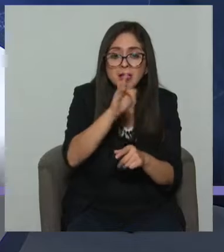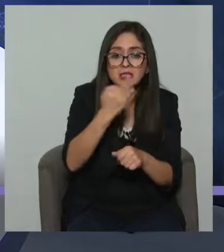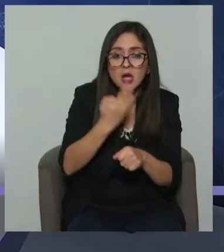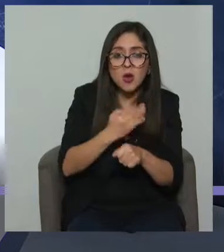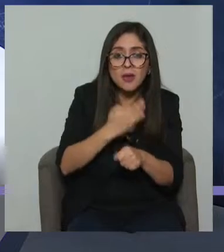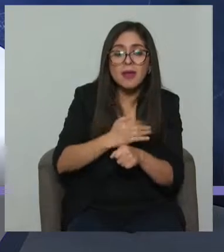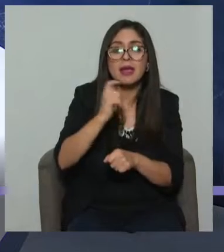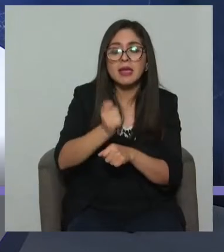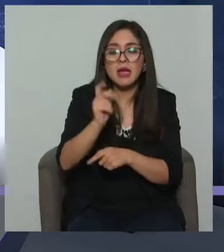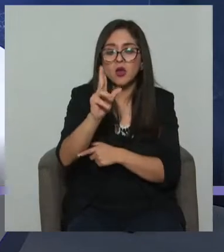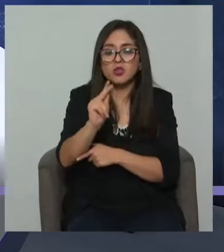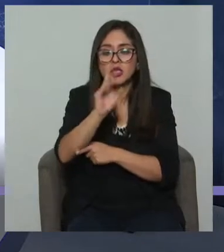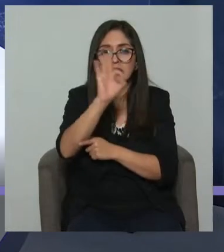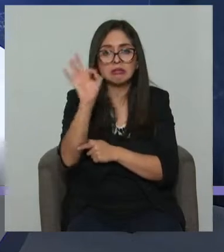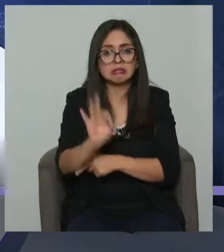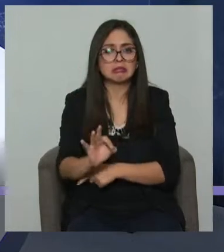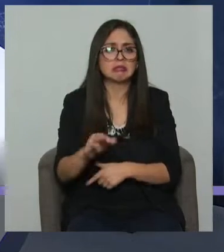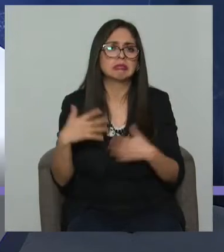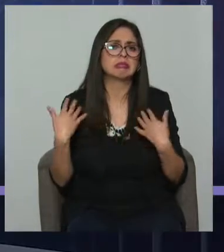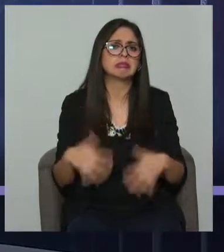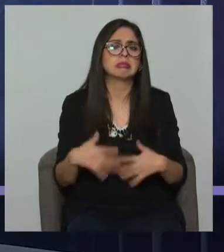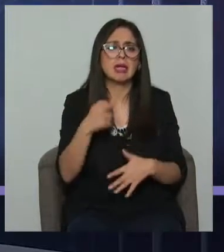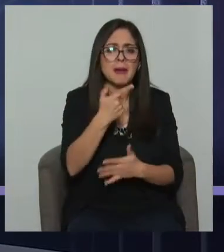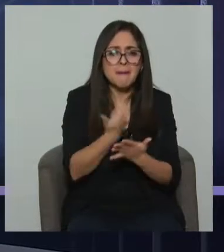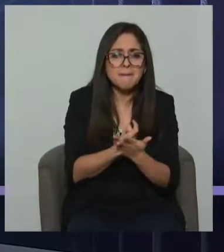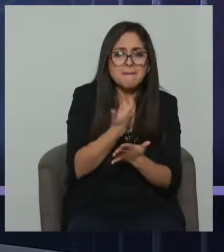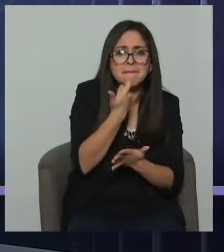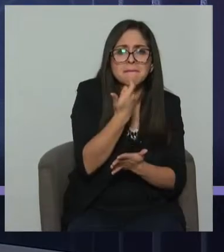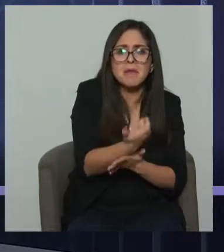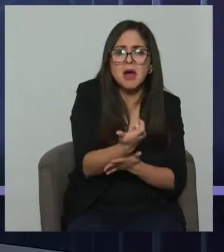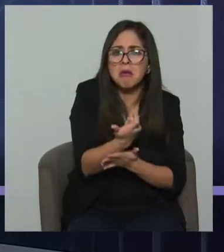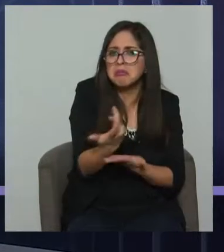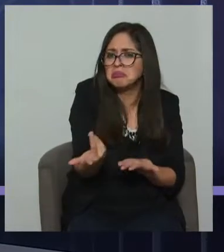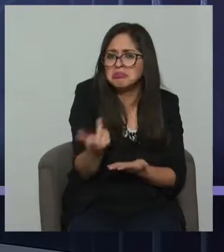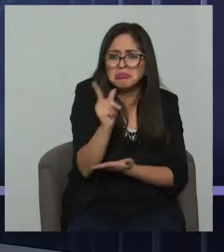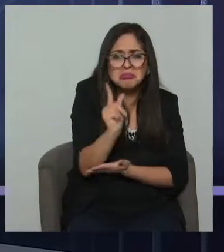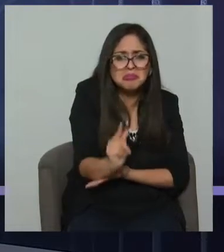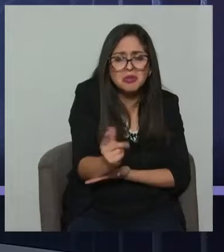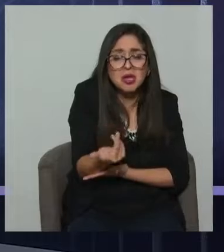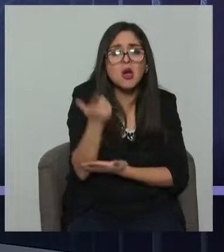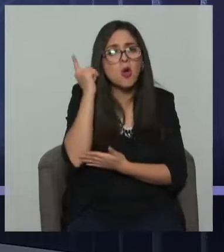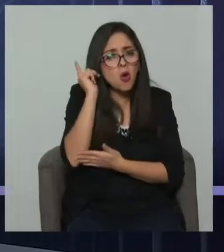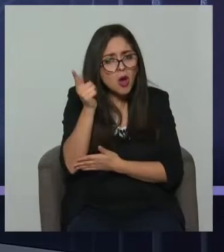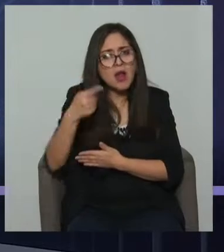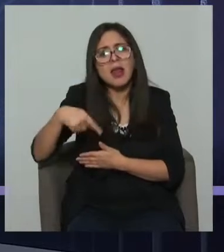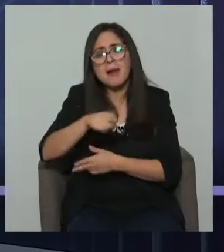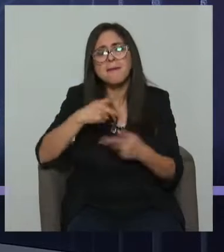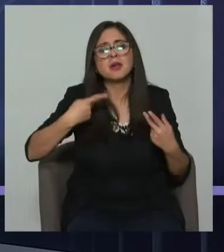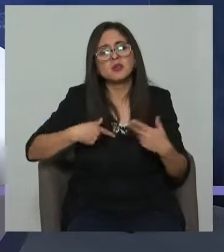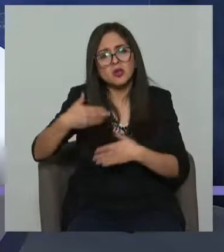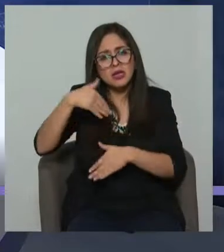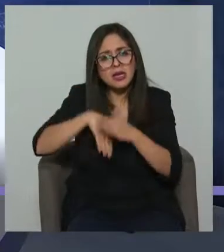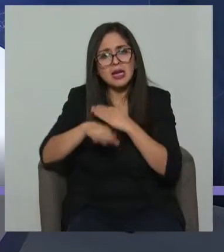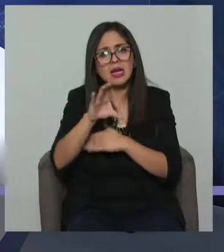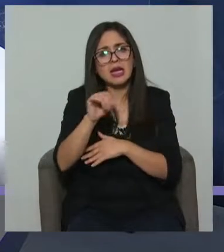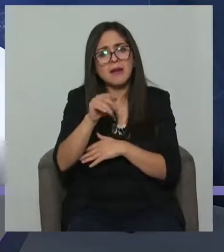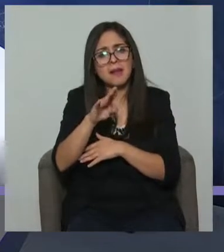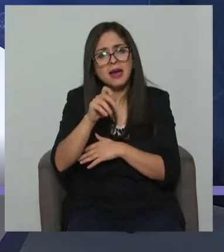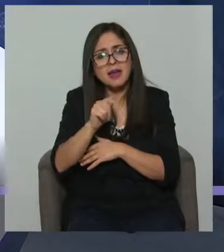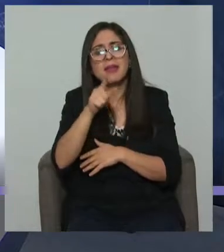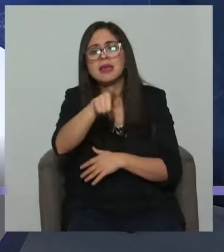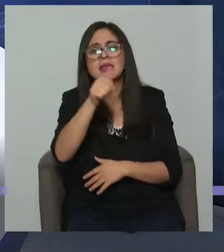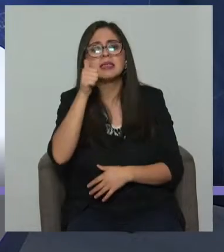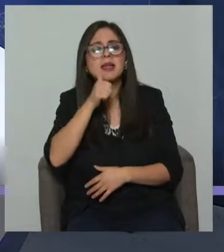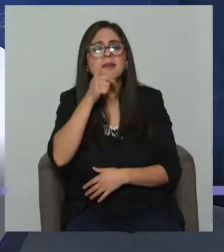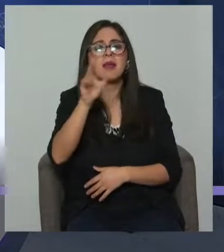80% de descuento. No, oye, pues entonces el pago va a ser simbólico, muy bien. Queremos que nadie se quede sin ver cabaret. Tenemos los descuentos